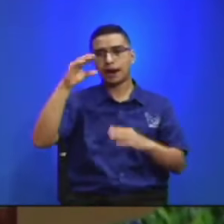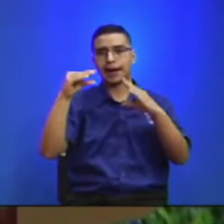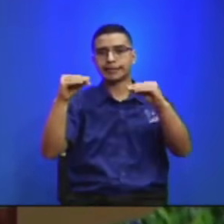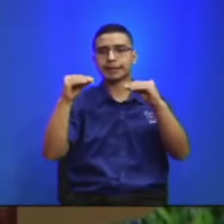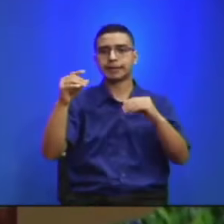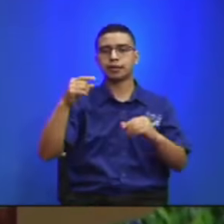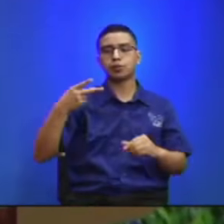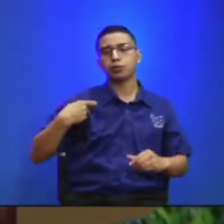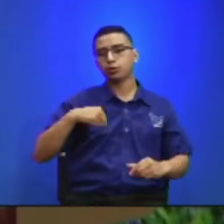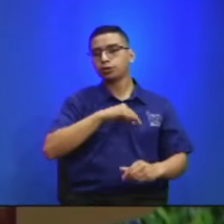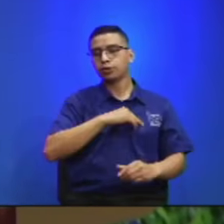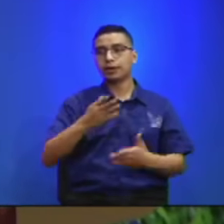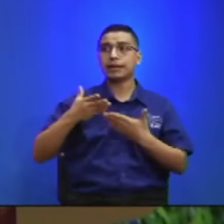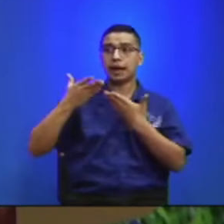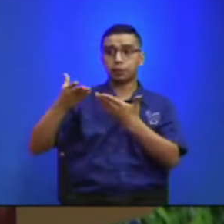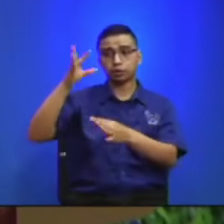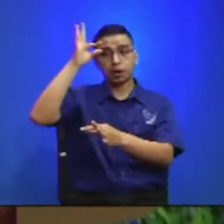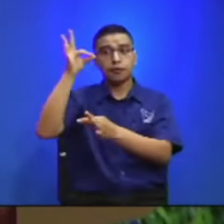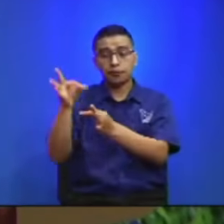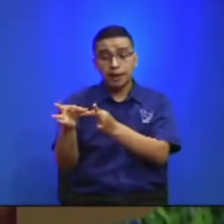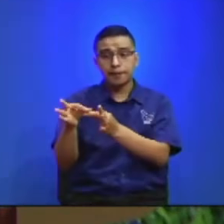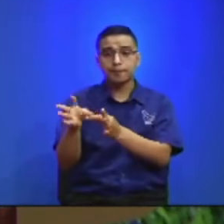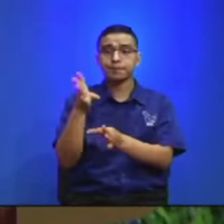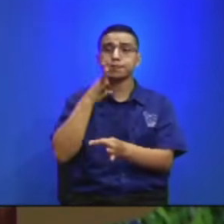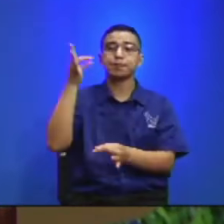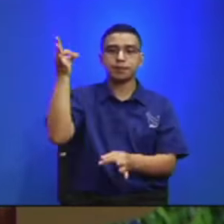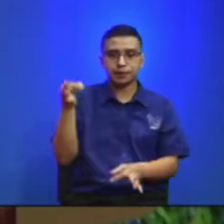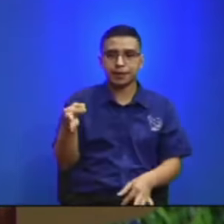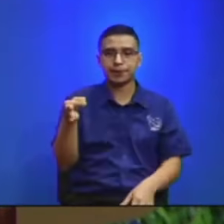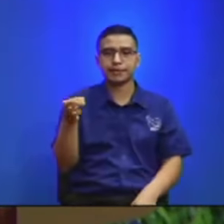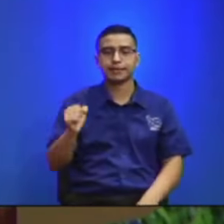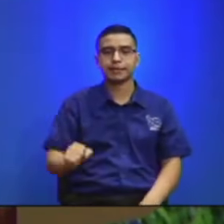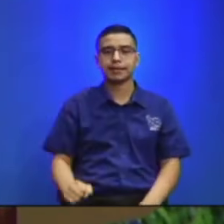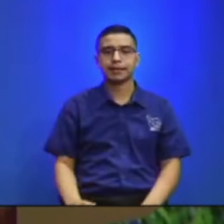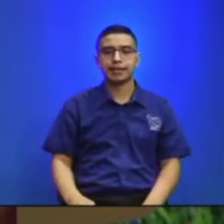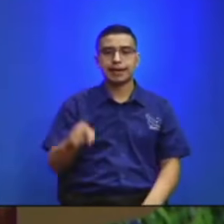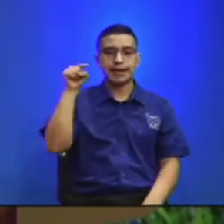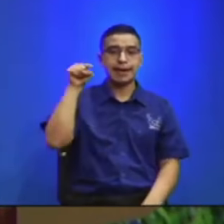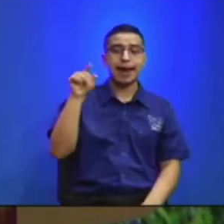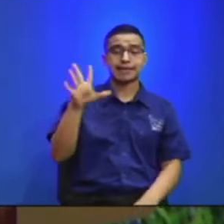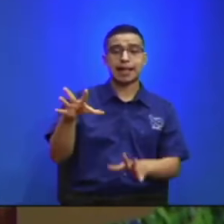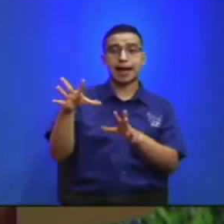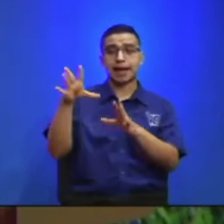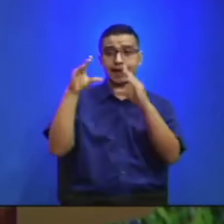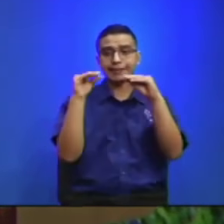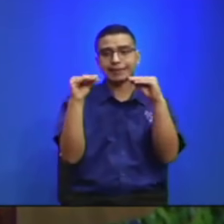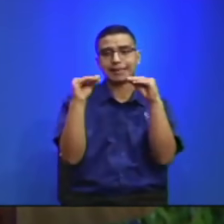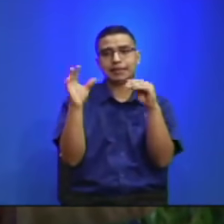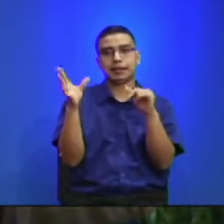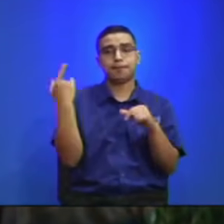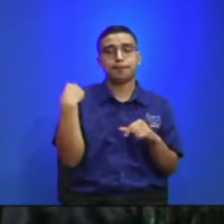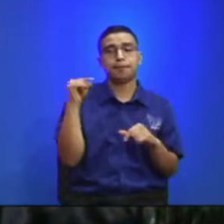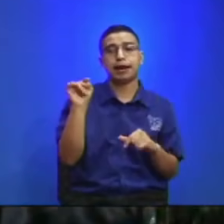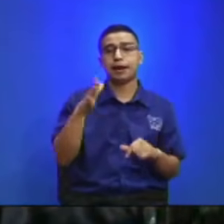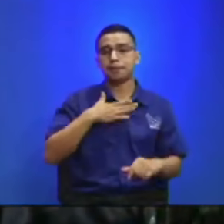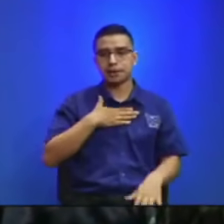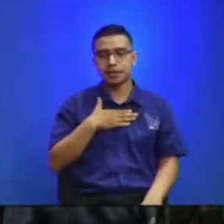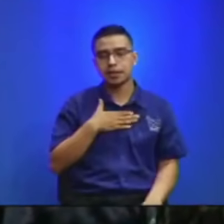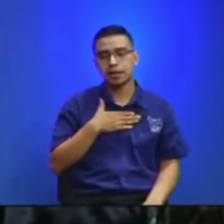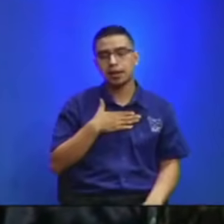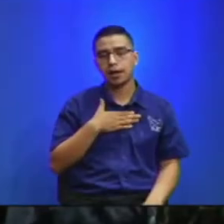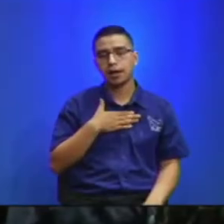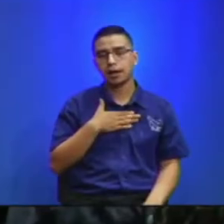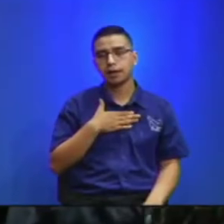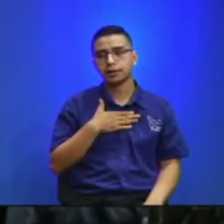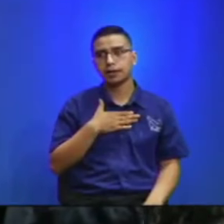le aplicamos fe definitivamente esta enseñanza señor que para mí se ha